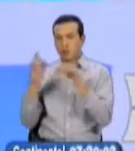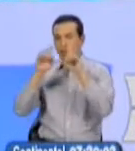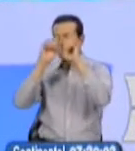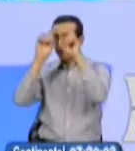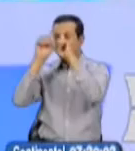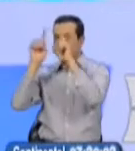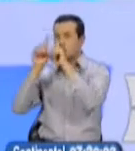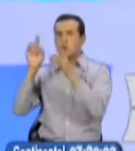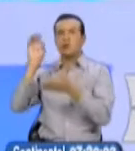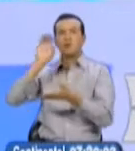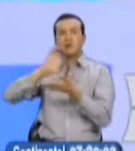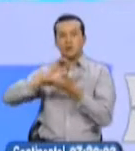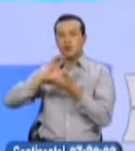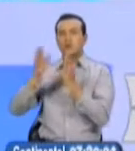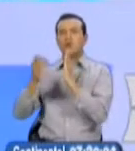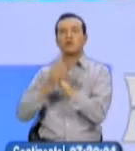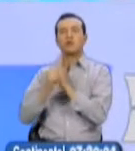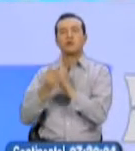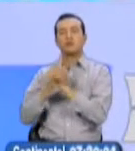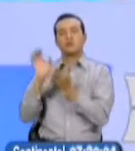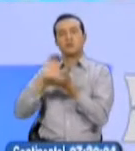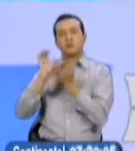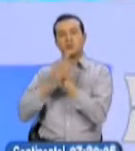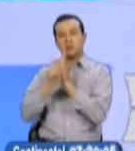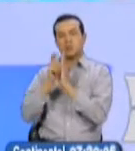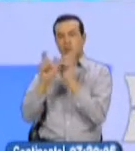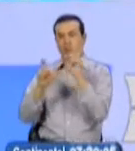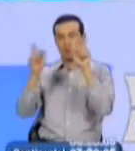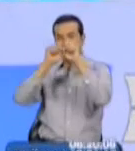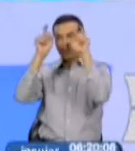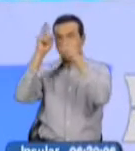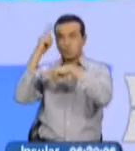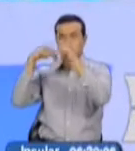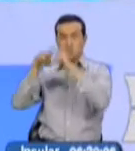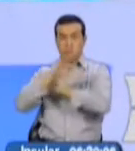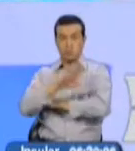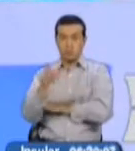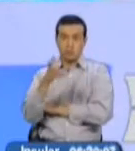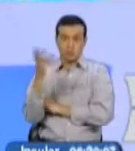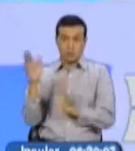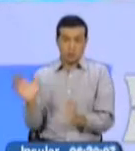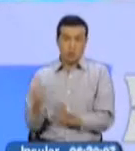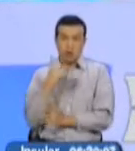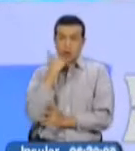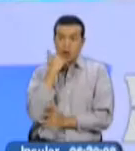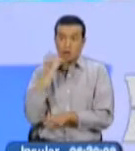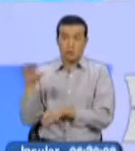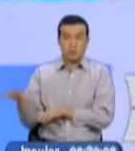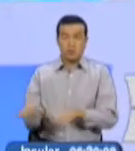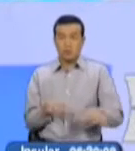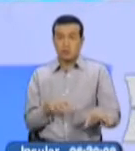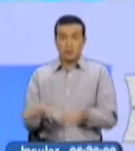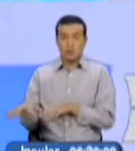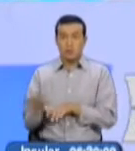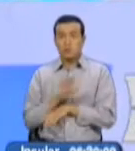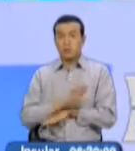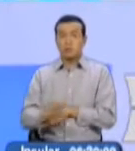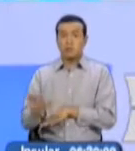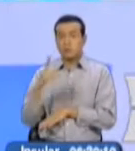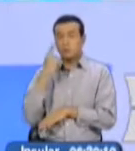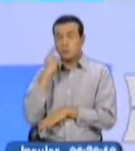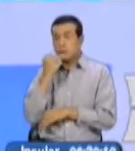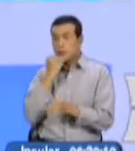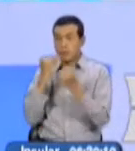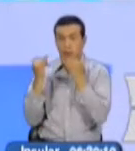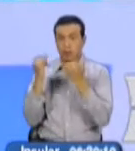son los centros de capacitación para que los señores de emprendedores que quieren impulsar alguna actividad en todo caso no se